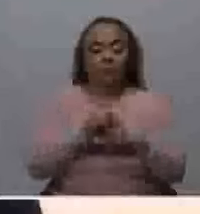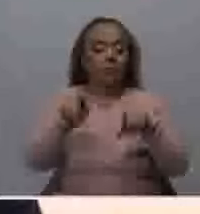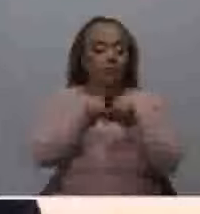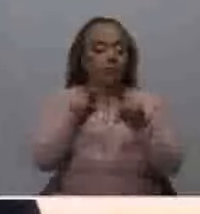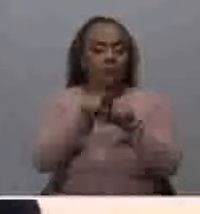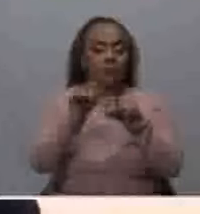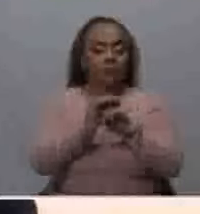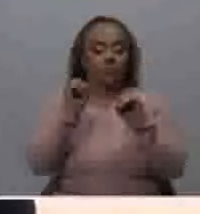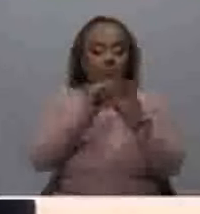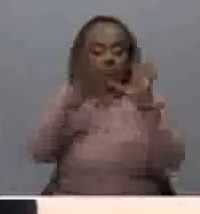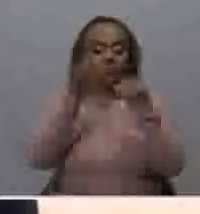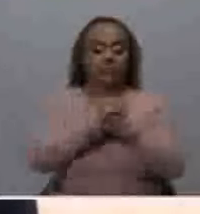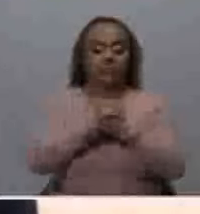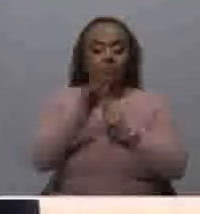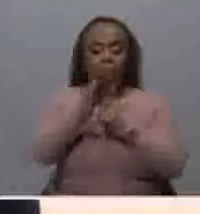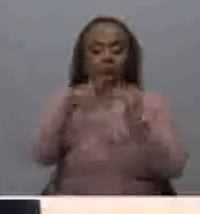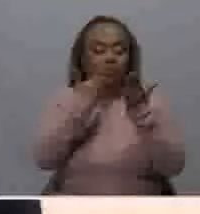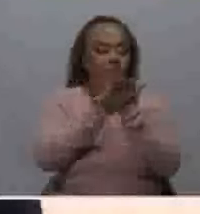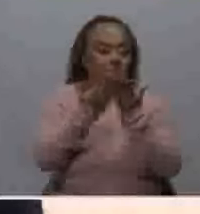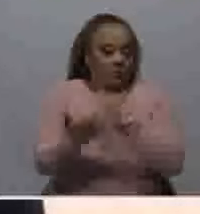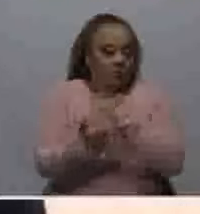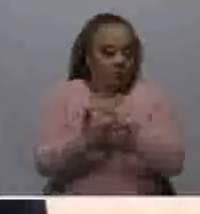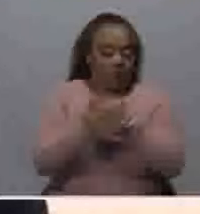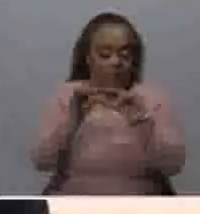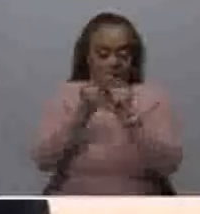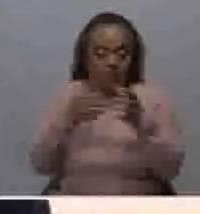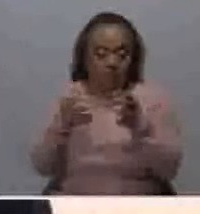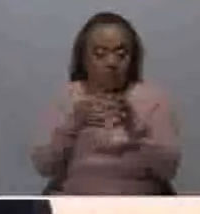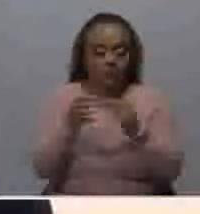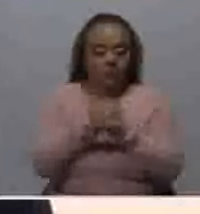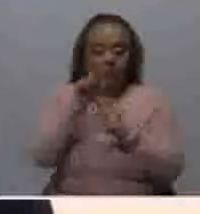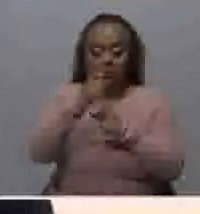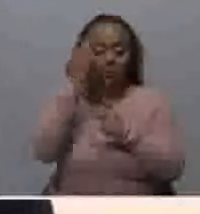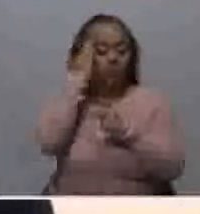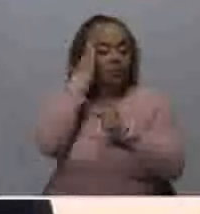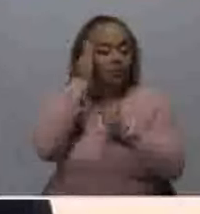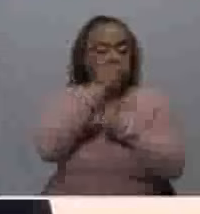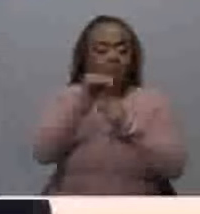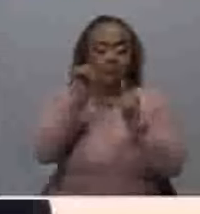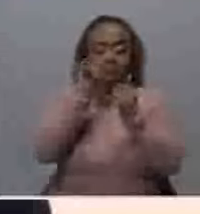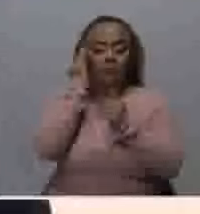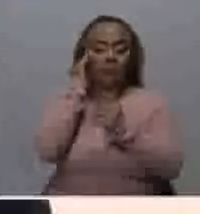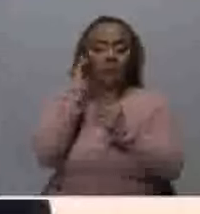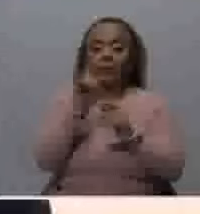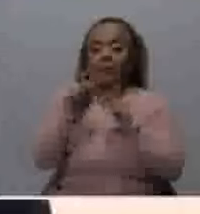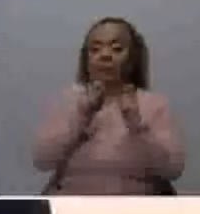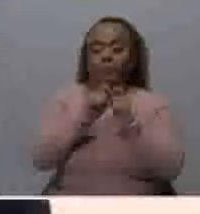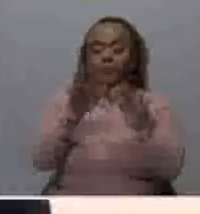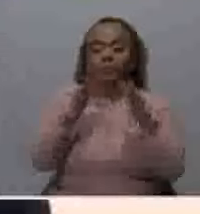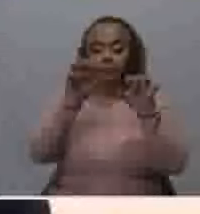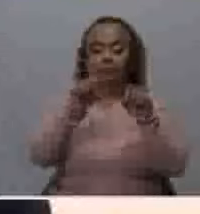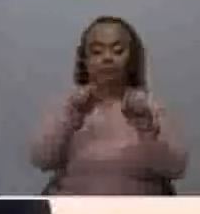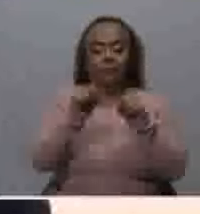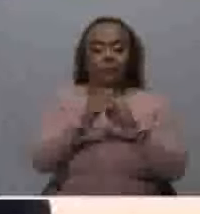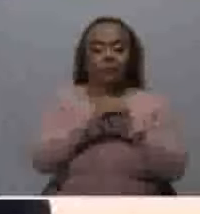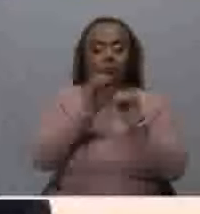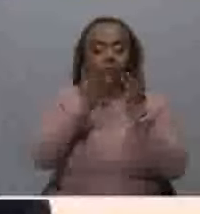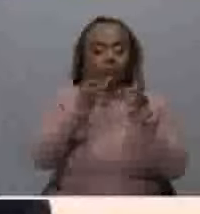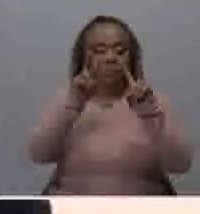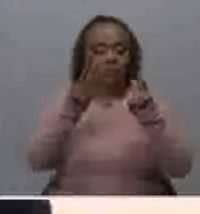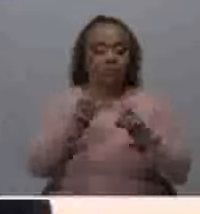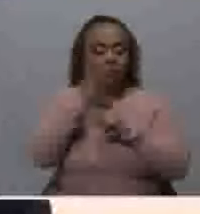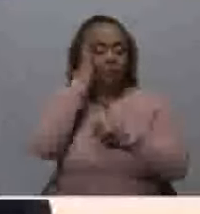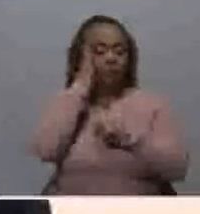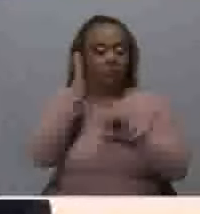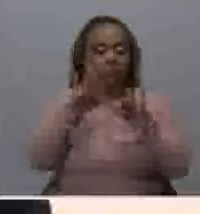hacia adentro, me imagino yo, del cuerpo técnico, tiene que ser muy sensato y saber exactamente, o sea, qué cosas analizar. ¿Sabes qué percibo hoy yo de